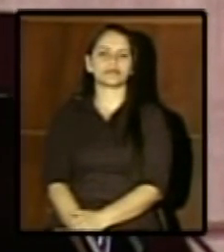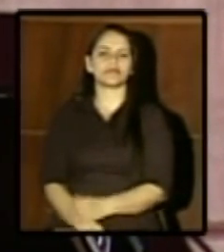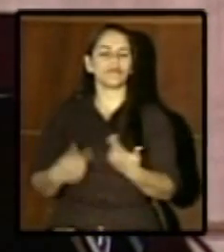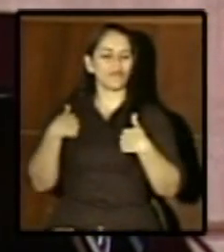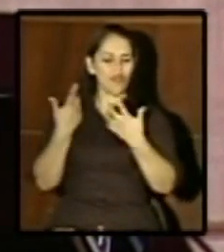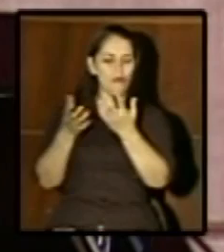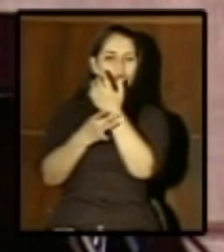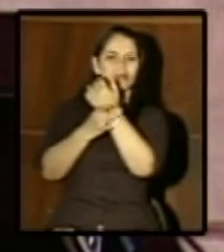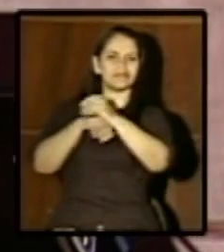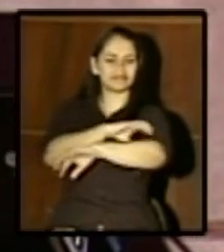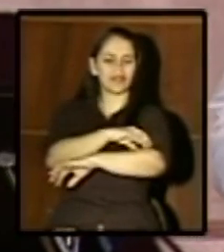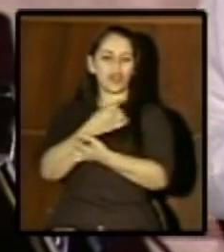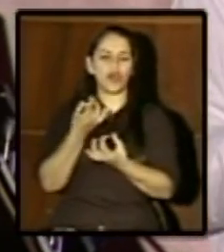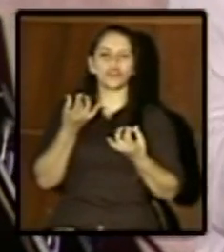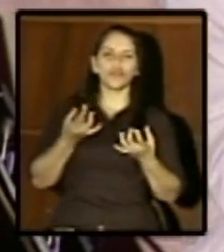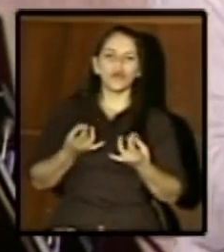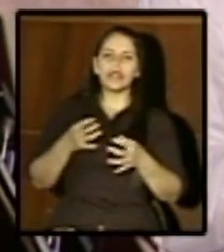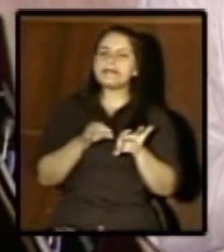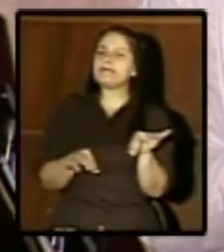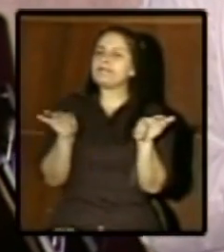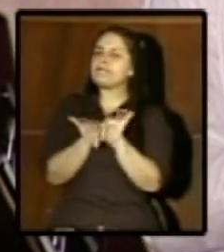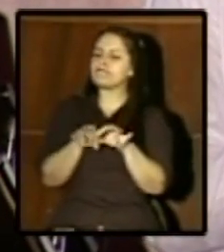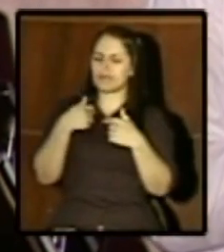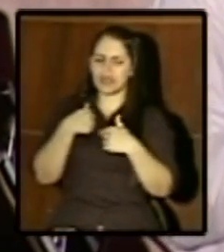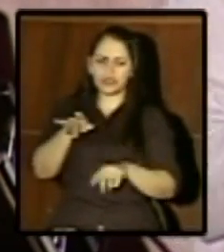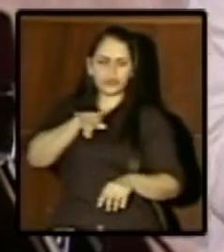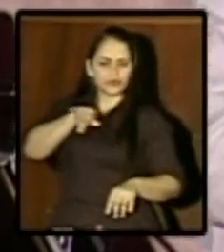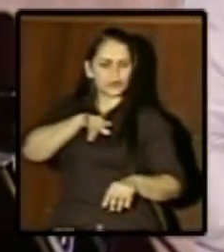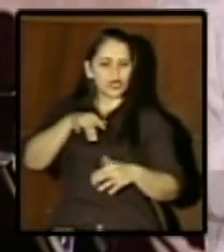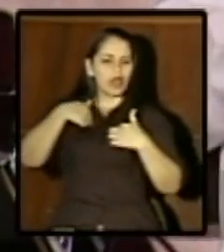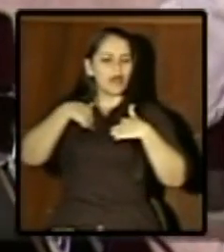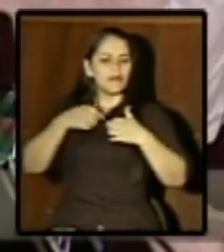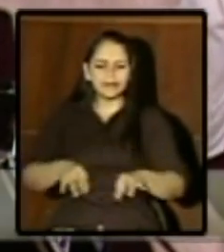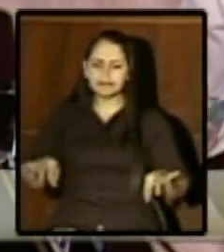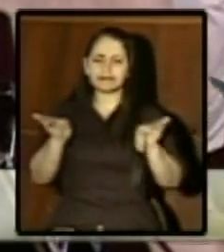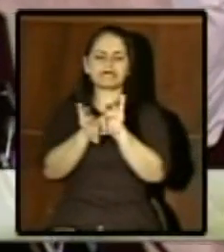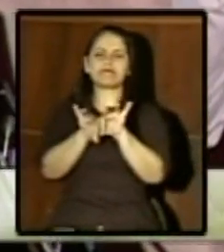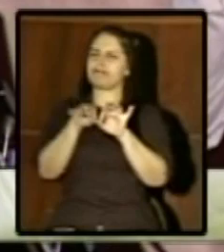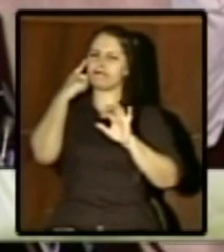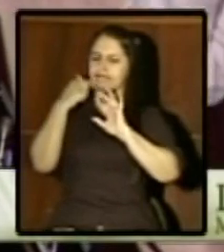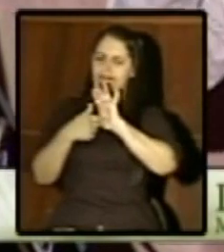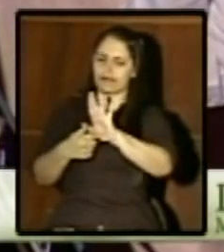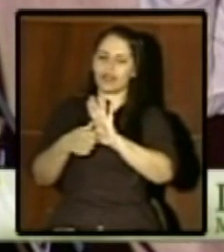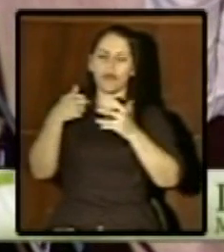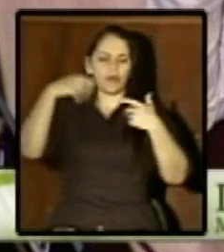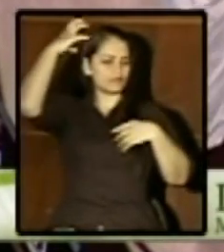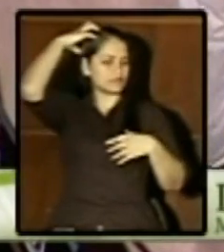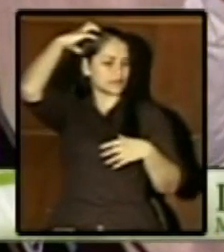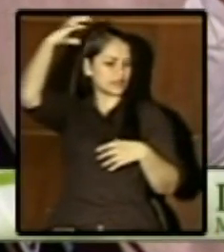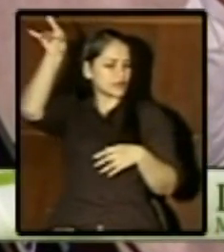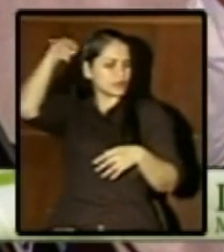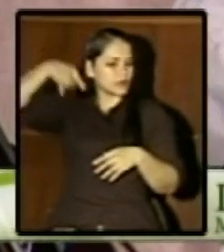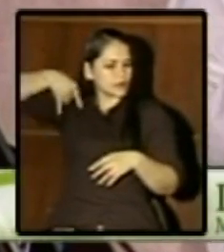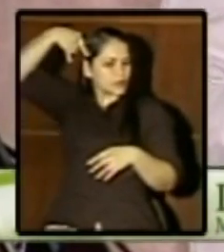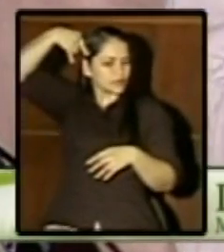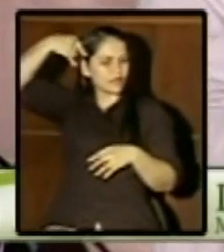receptores apropiados para sentirlos, o sea, esa estructura especializada que le va a transmitir la información al cerebro de que hay algo que me